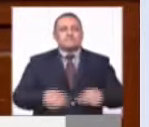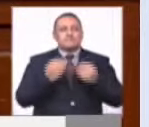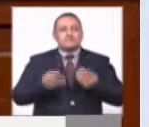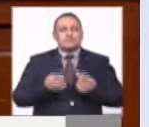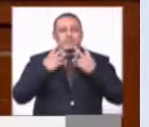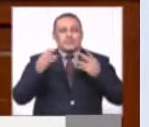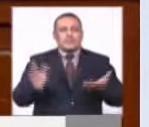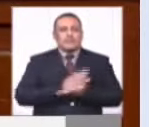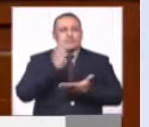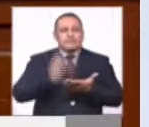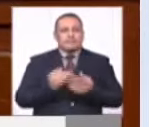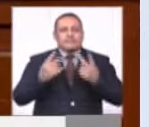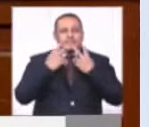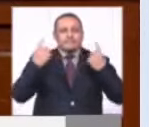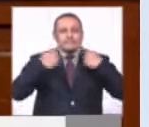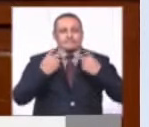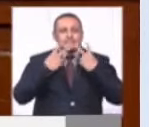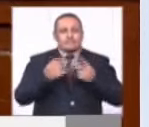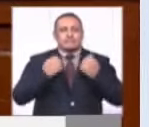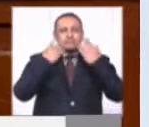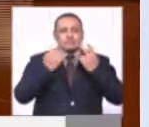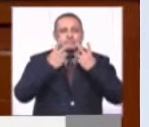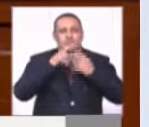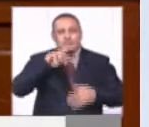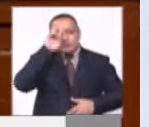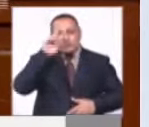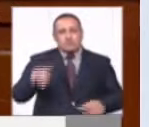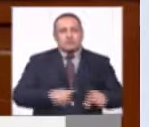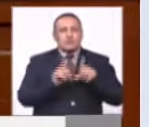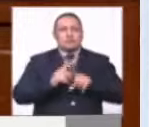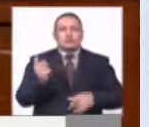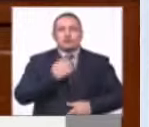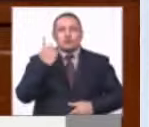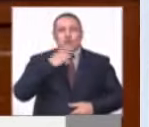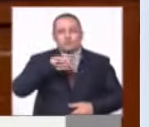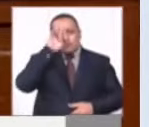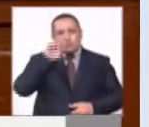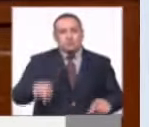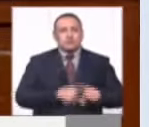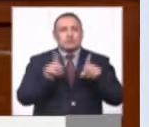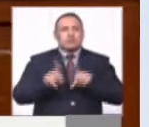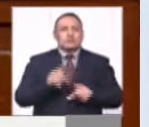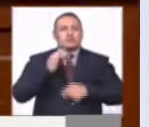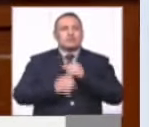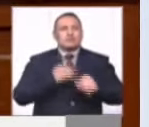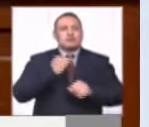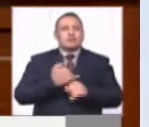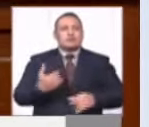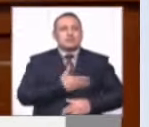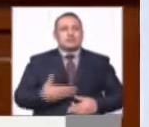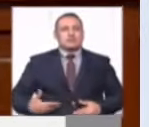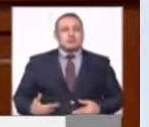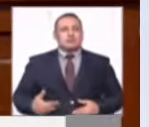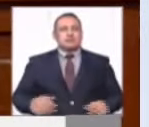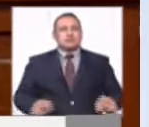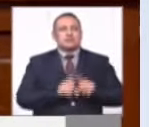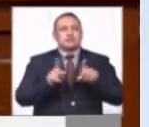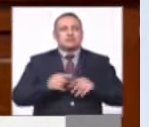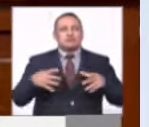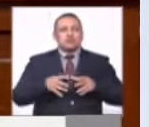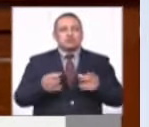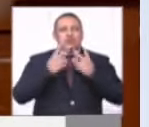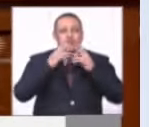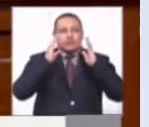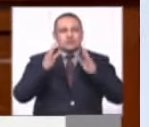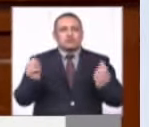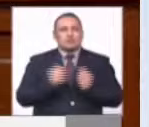este show, este espectáculo le está haciendo daño al país, a nivel nacional, pero también a nivel internacional, presidente. Nosotros hemos